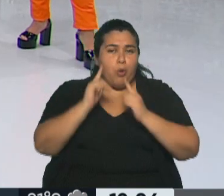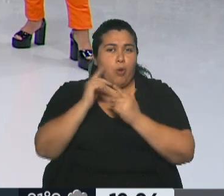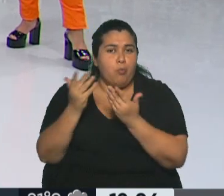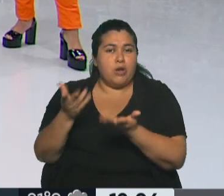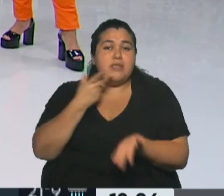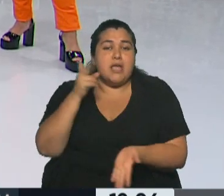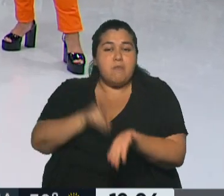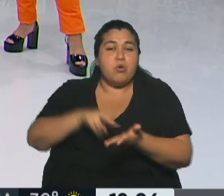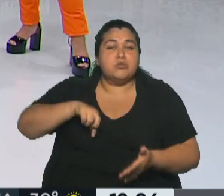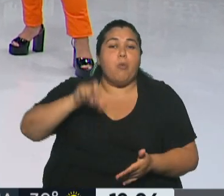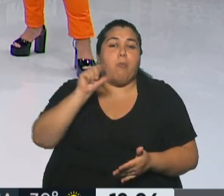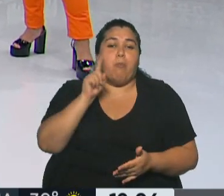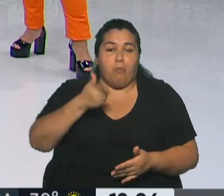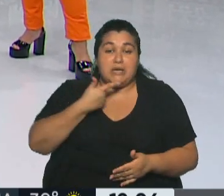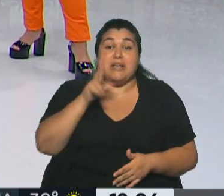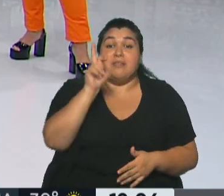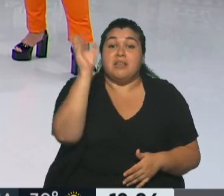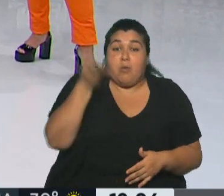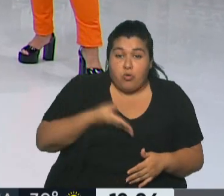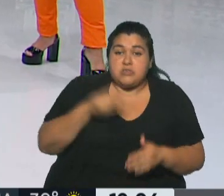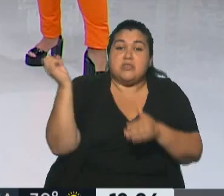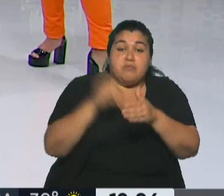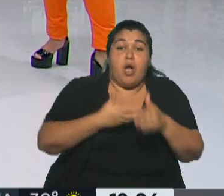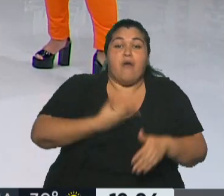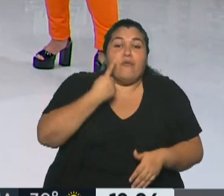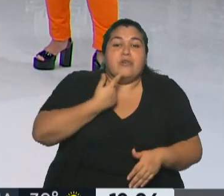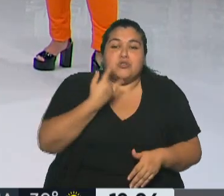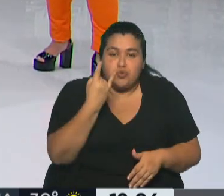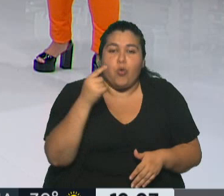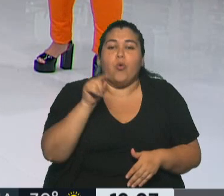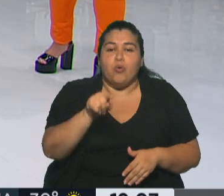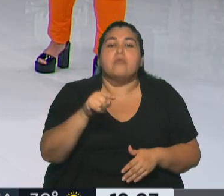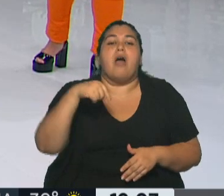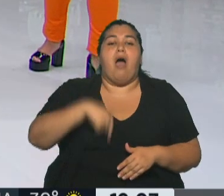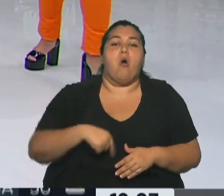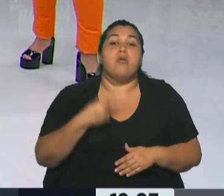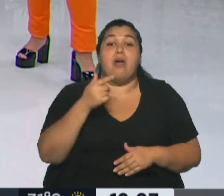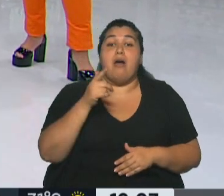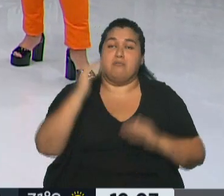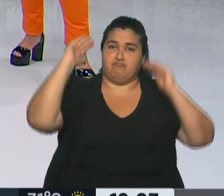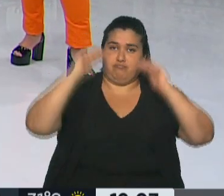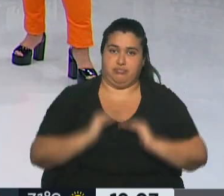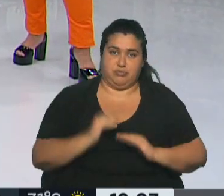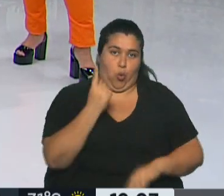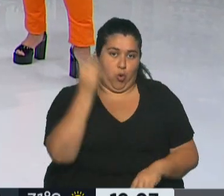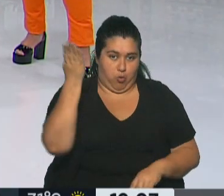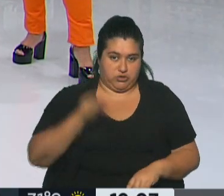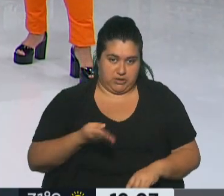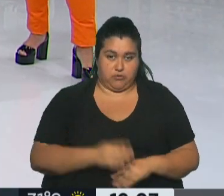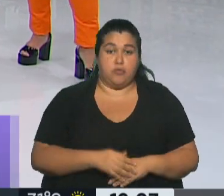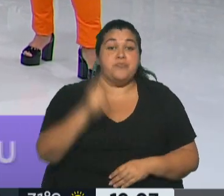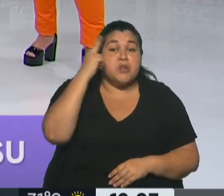impuesto país el 30% destinado al fisu como decíamos se reduce al 1% si es un